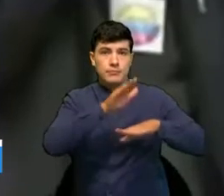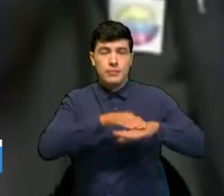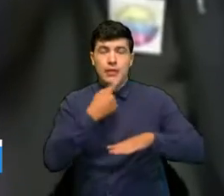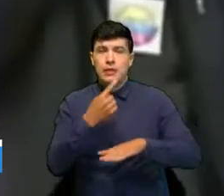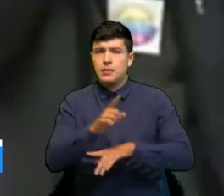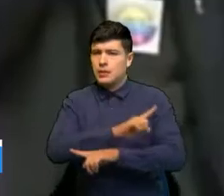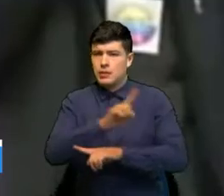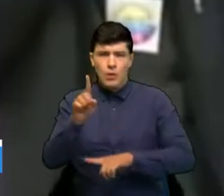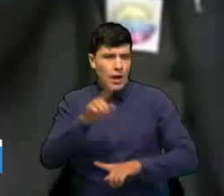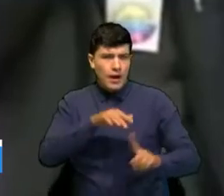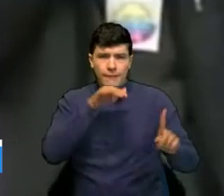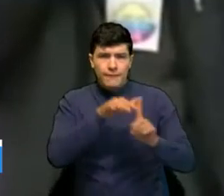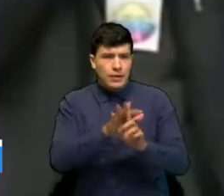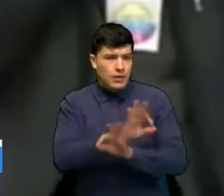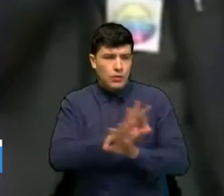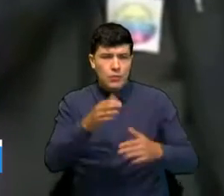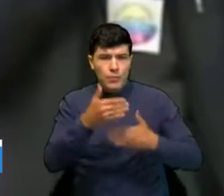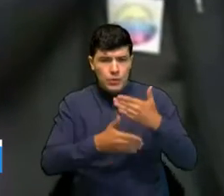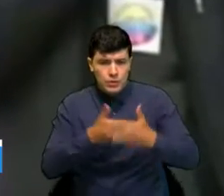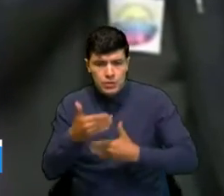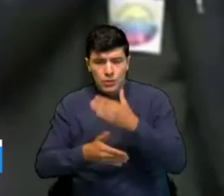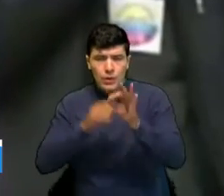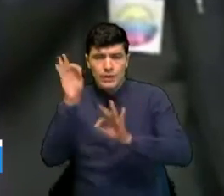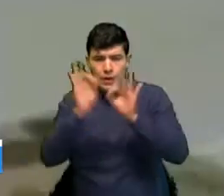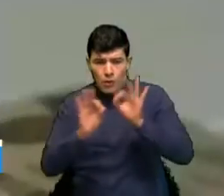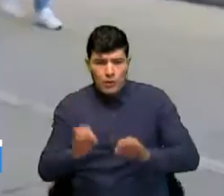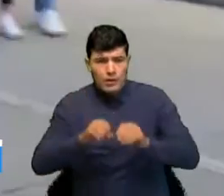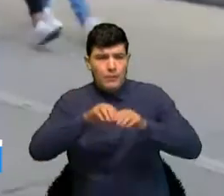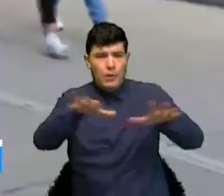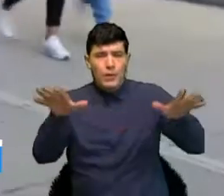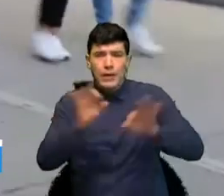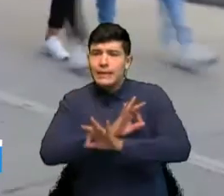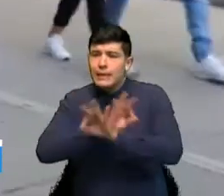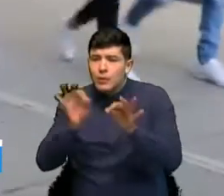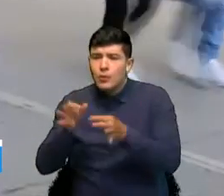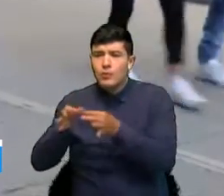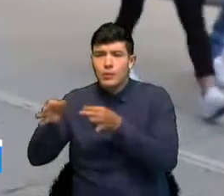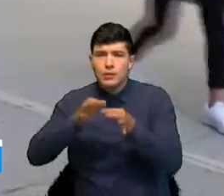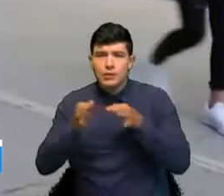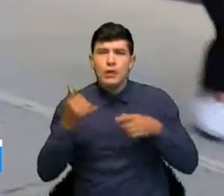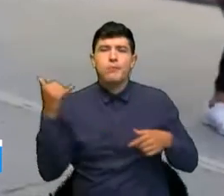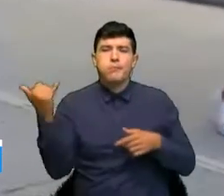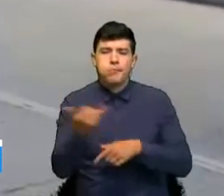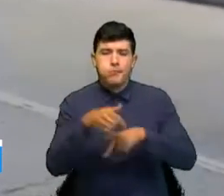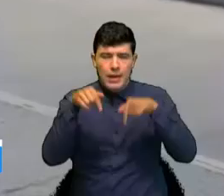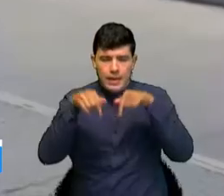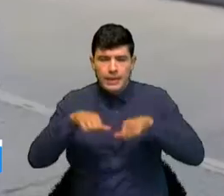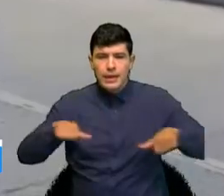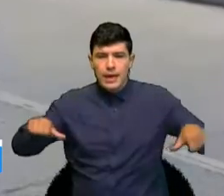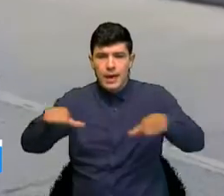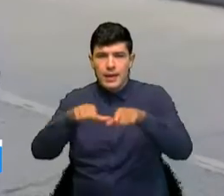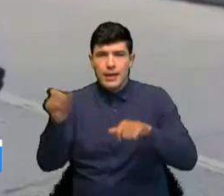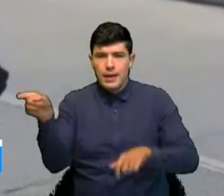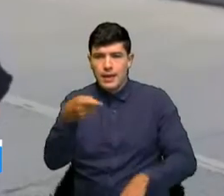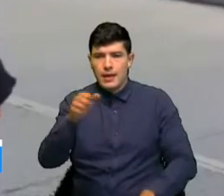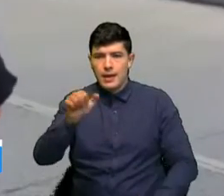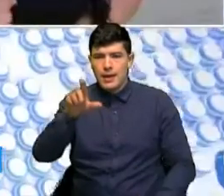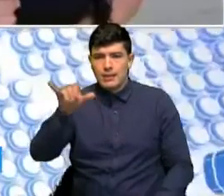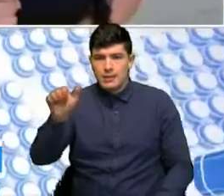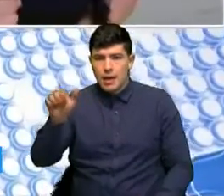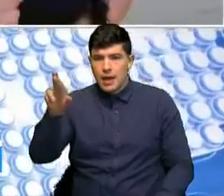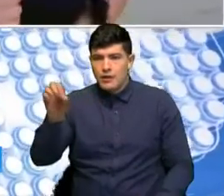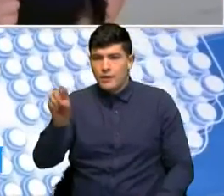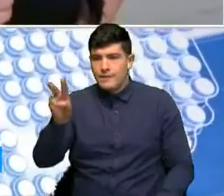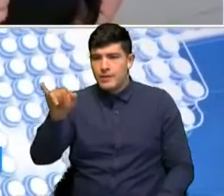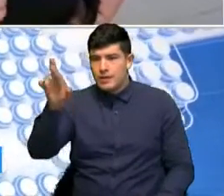se ha presentado alteración alguna del orden público en ninguno de los municipios que conforman la provincia de García Rovira. Con la